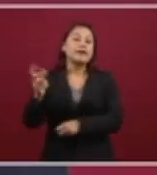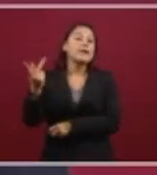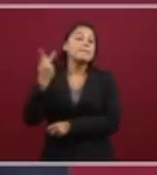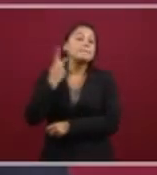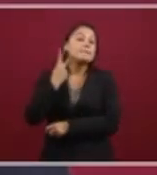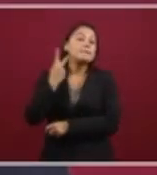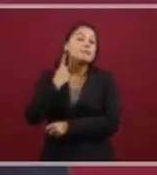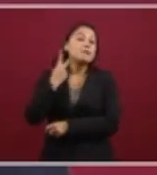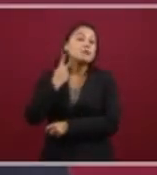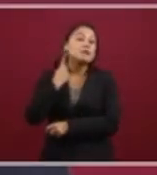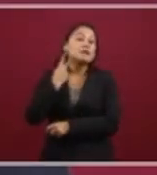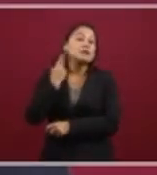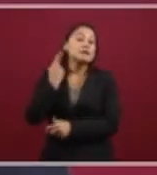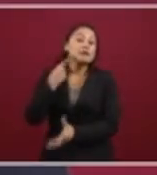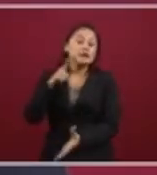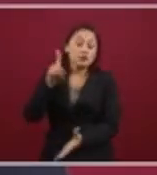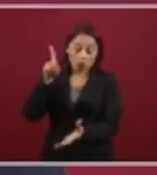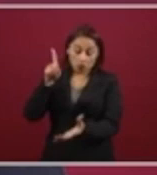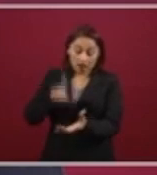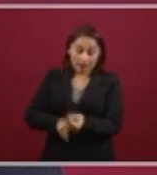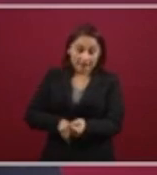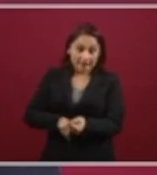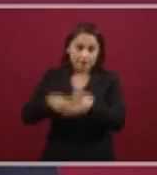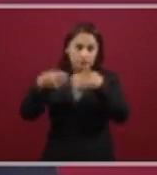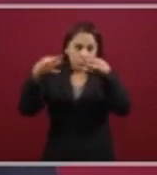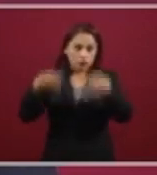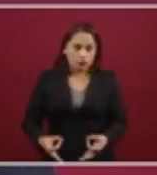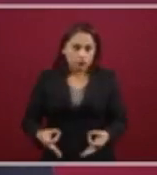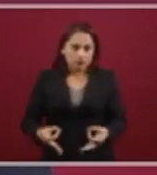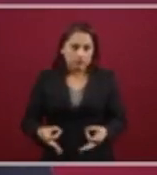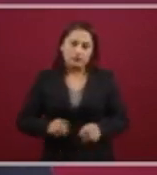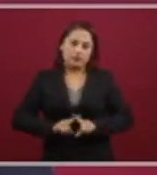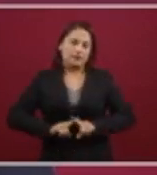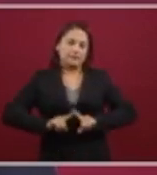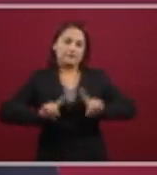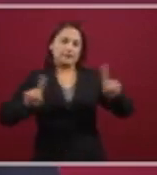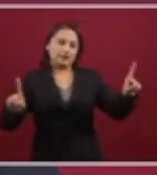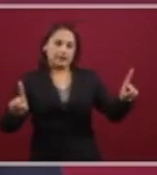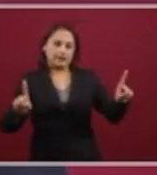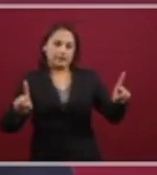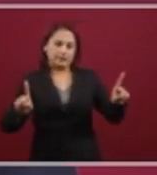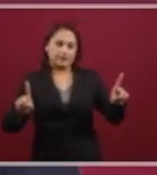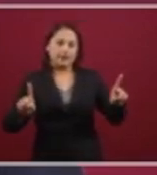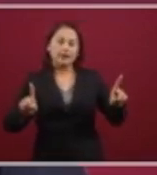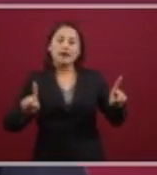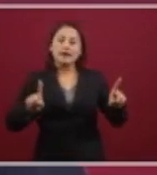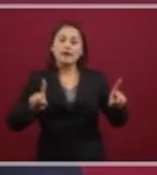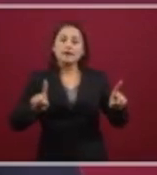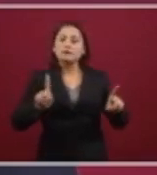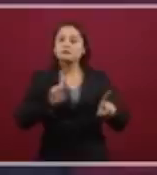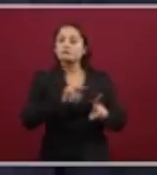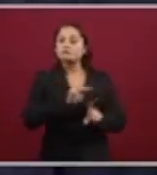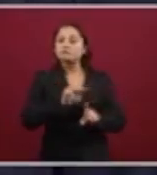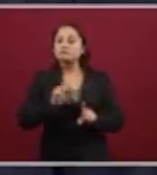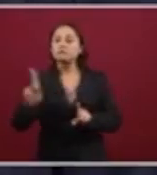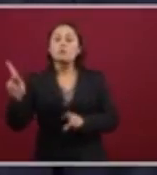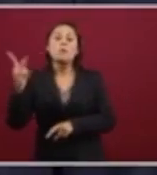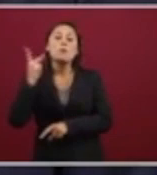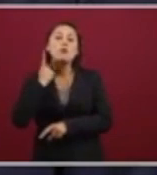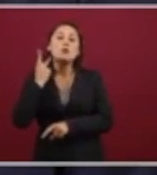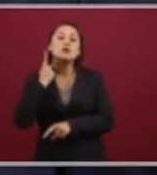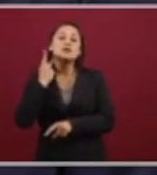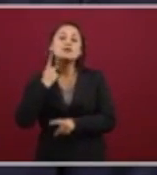Lo que no tiene que ver con la llamada normalidad política. ¿Y por qué no hay normalidad política? Porque estamos en un proceso de